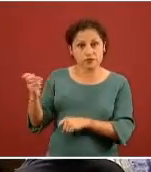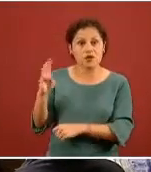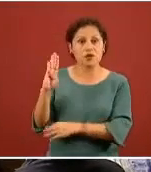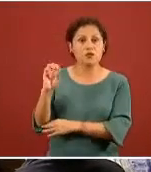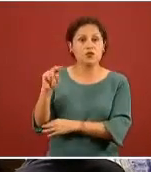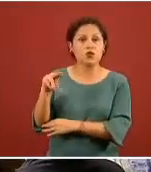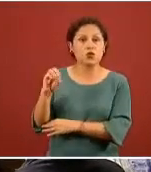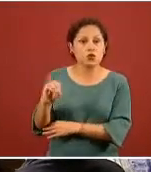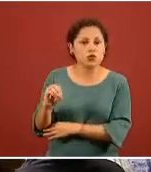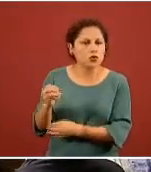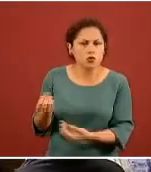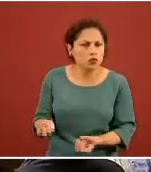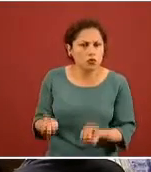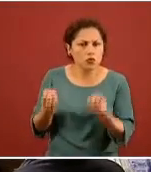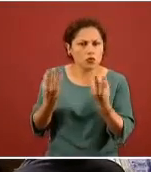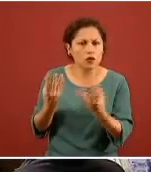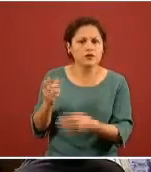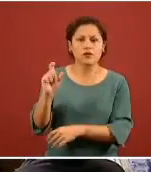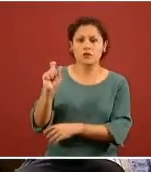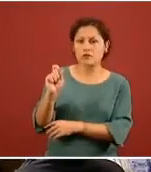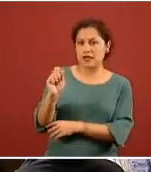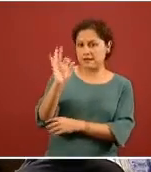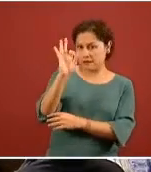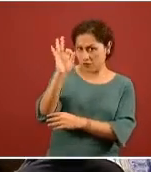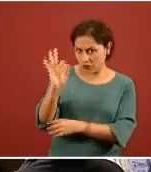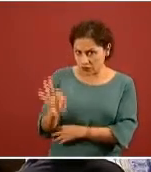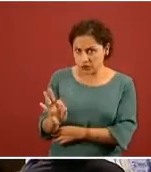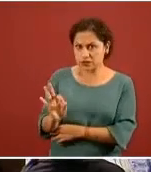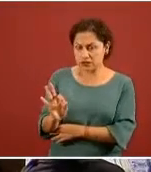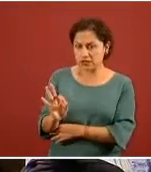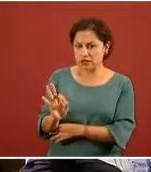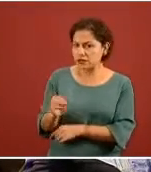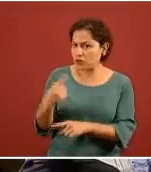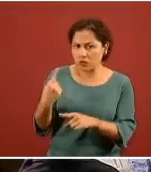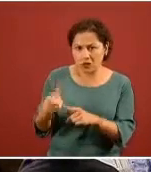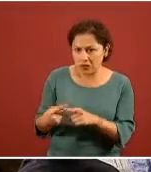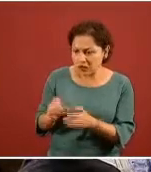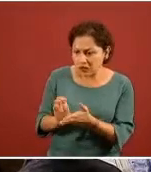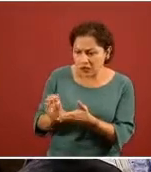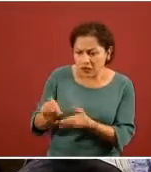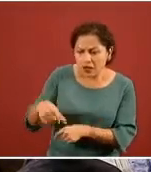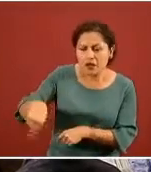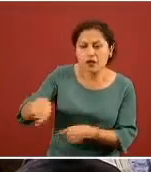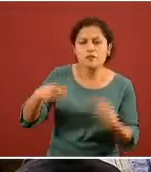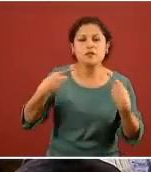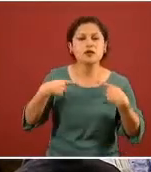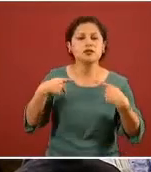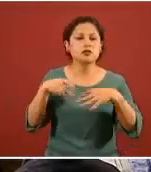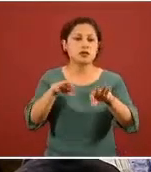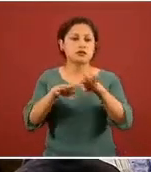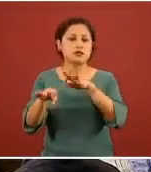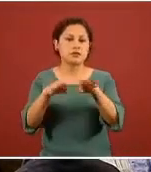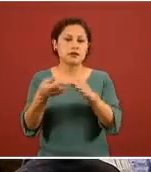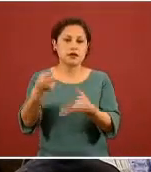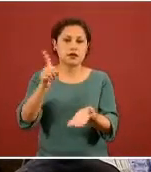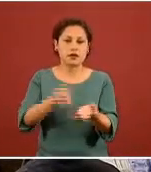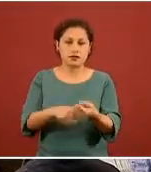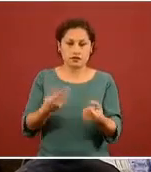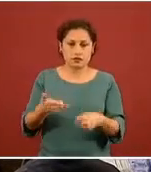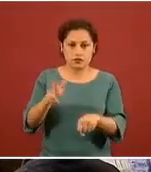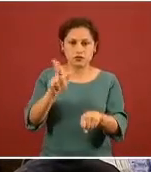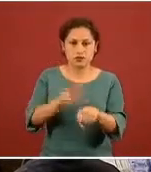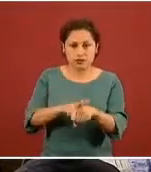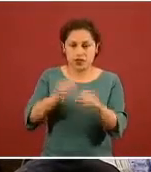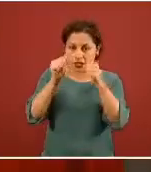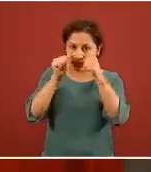un 20% de reconocimiento para los trabajadores durante el tiempo que dure la